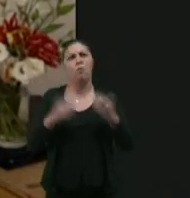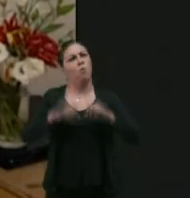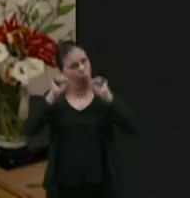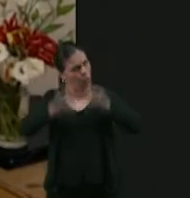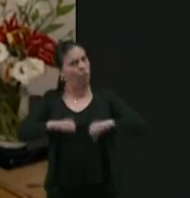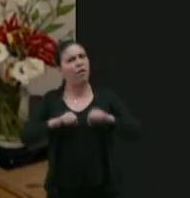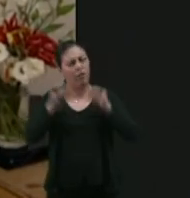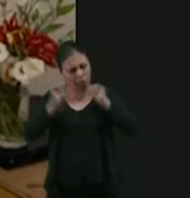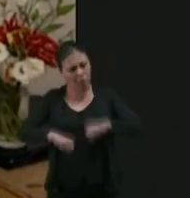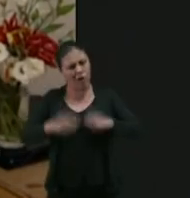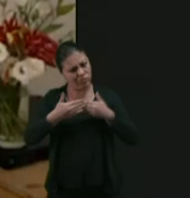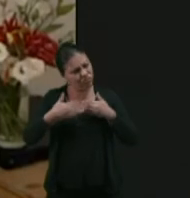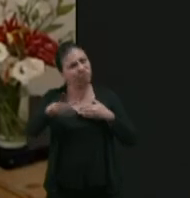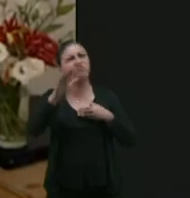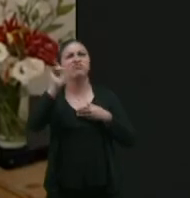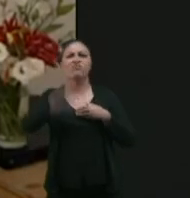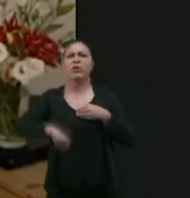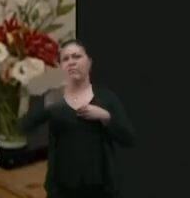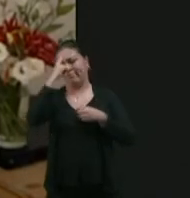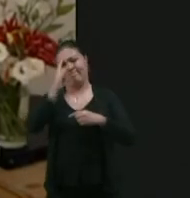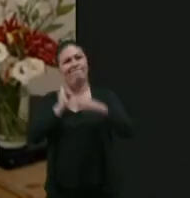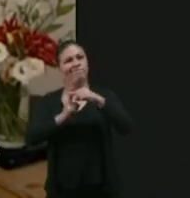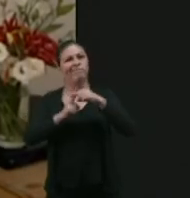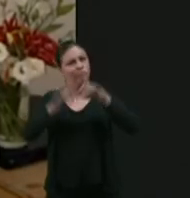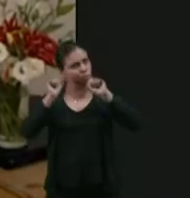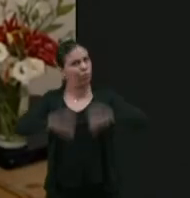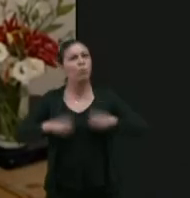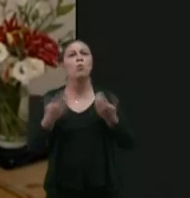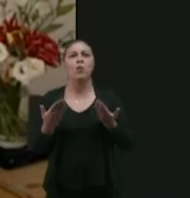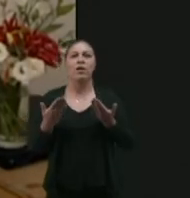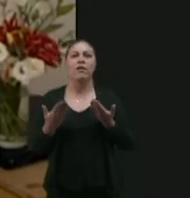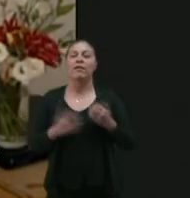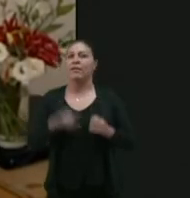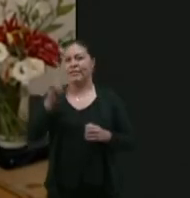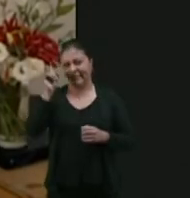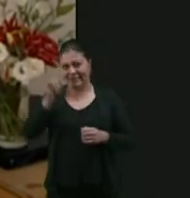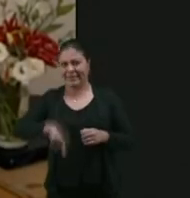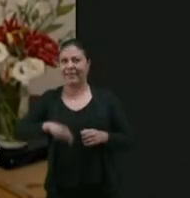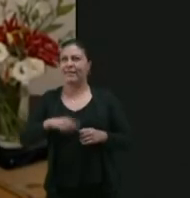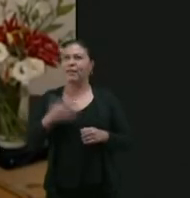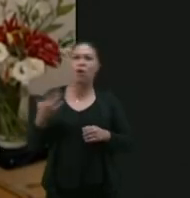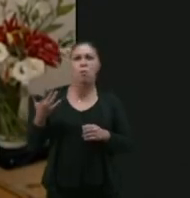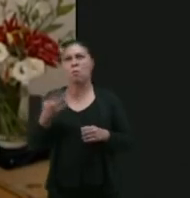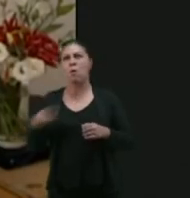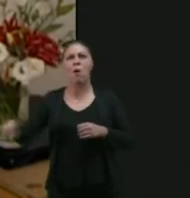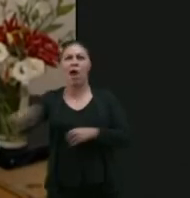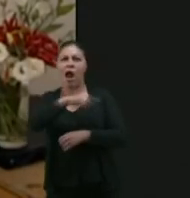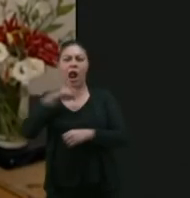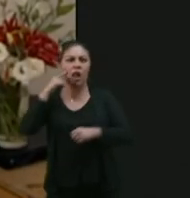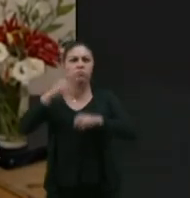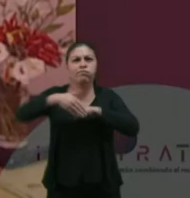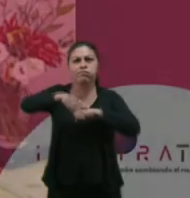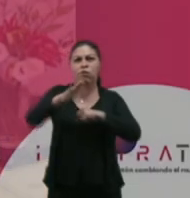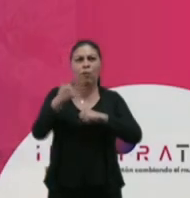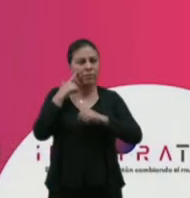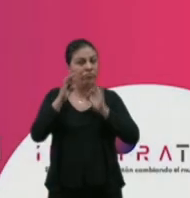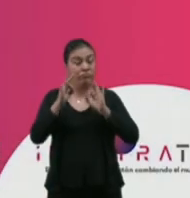Es muy fácil poder hacer esto e incrementar las posibilidades o el rendimiento de forma dramática.